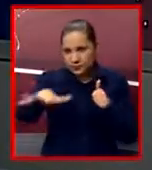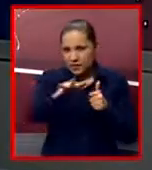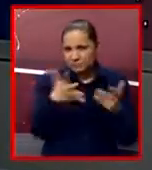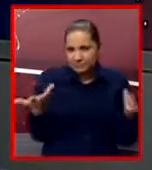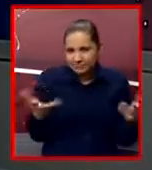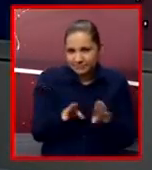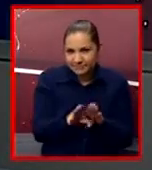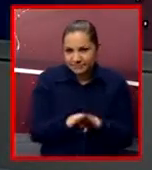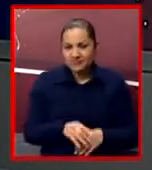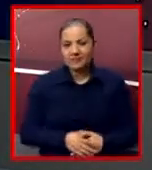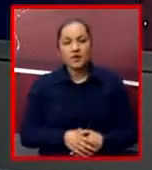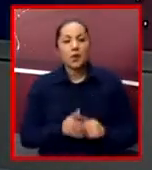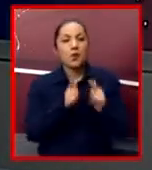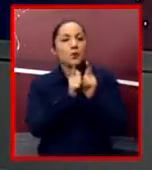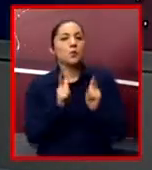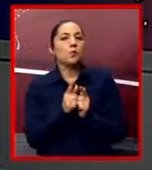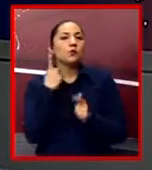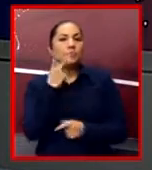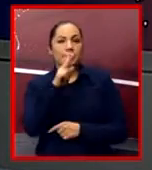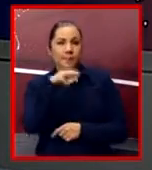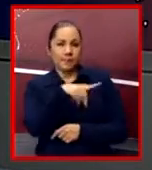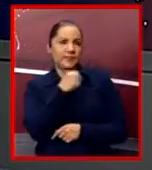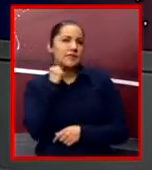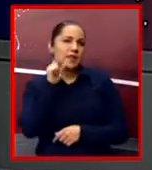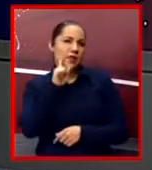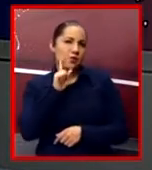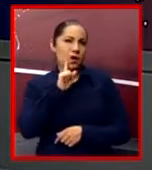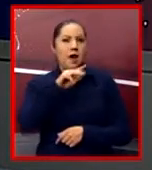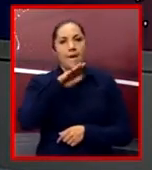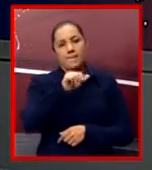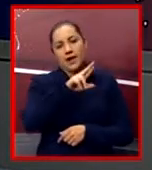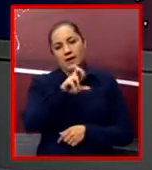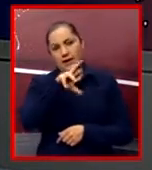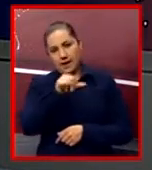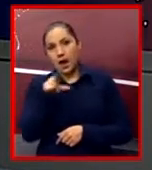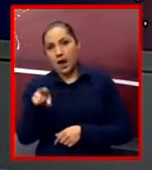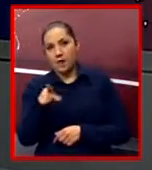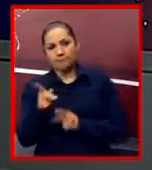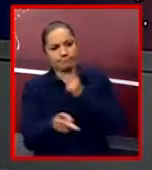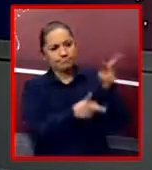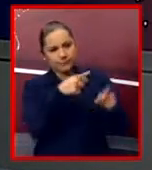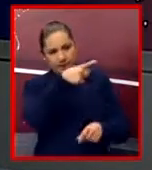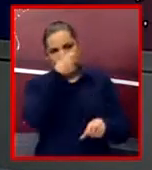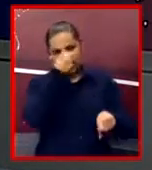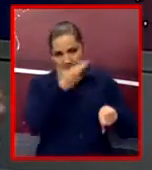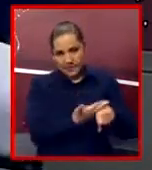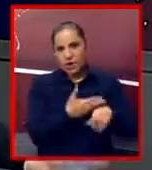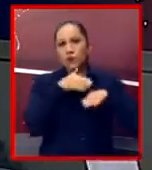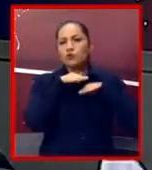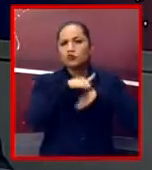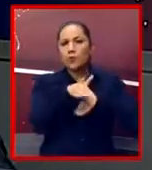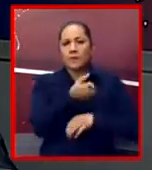Bueno, por el Partido Verde, la senadora María Elena Barrera cuestionó al secretario sobre los esquemas de salud universal.